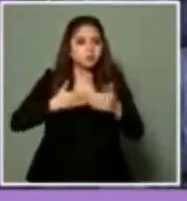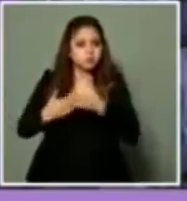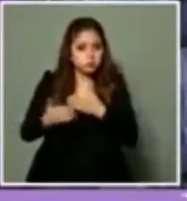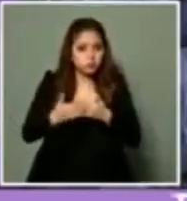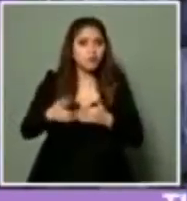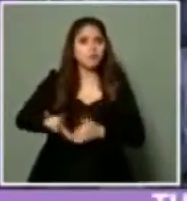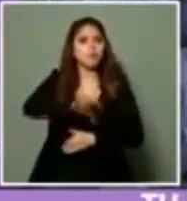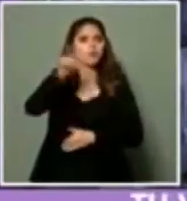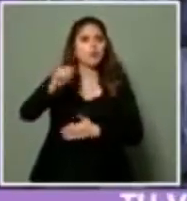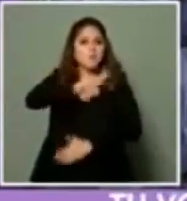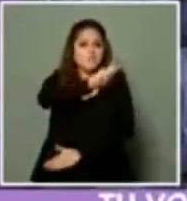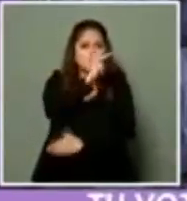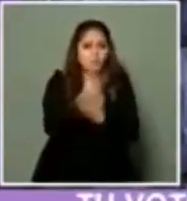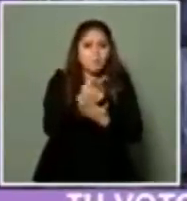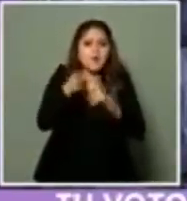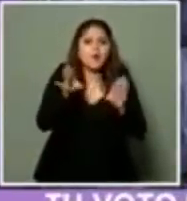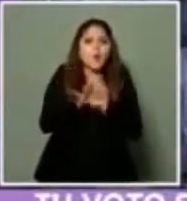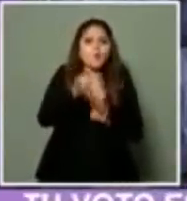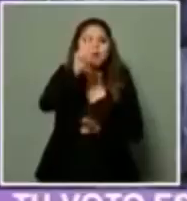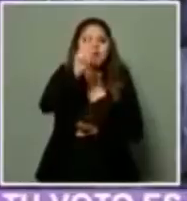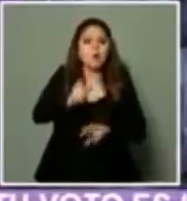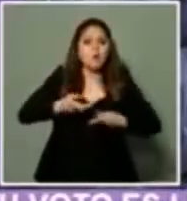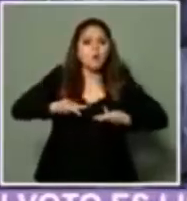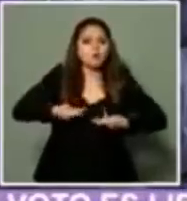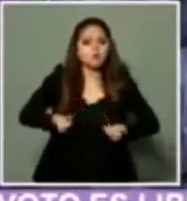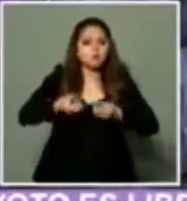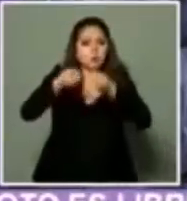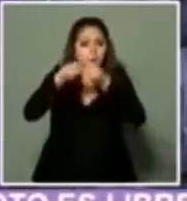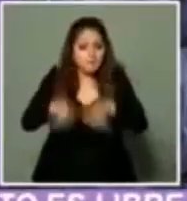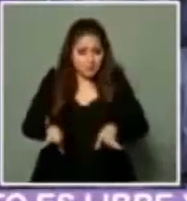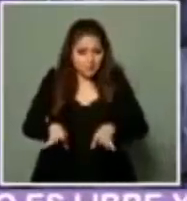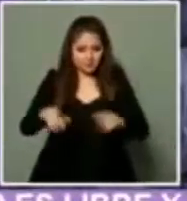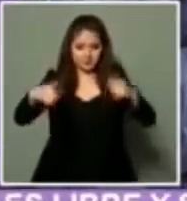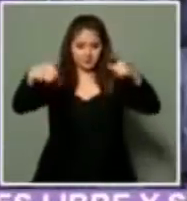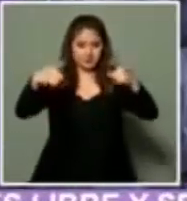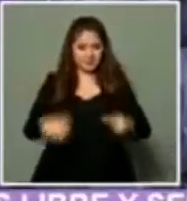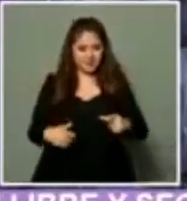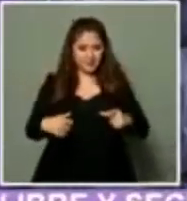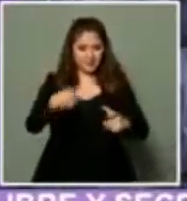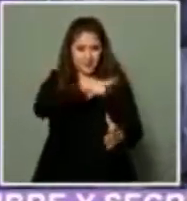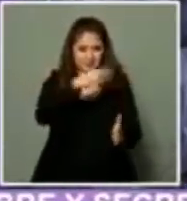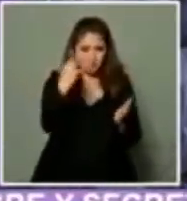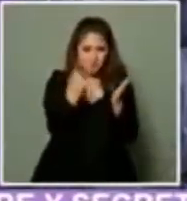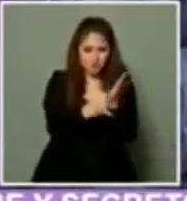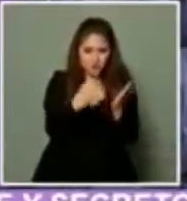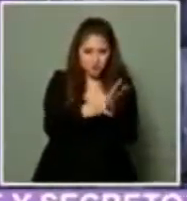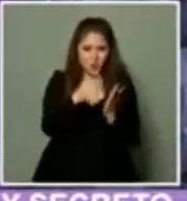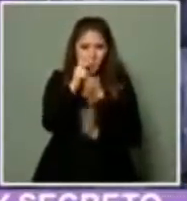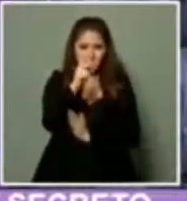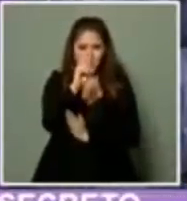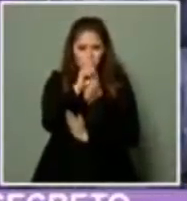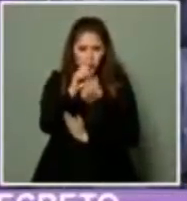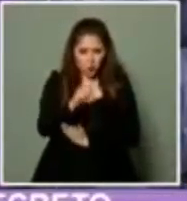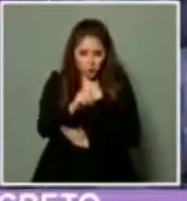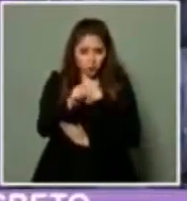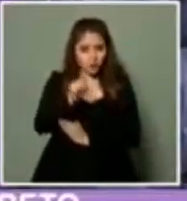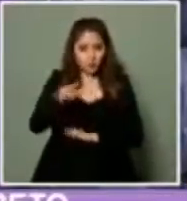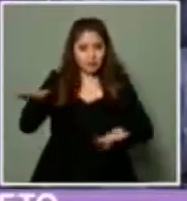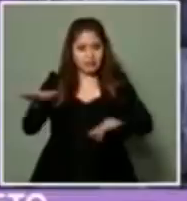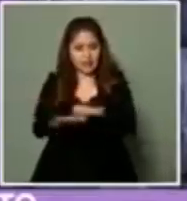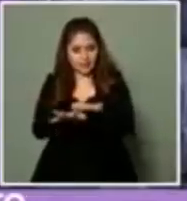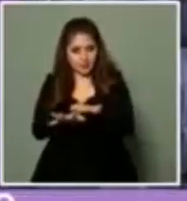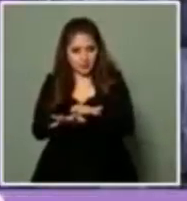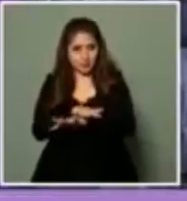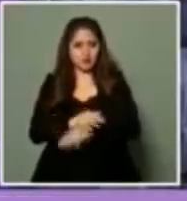eficiente de reparación de fugas de agua. Vamos a sustituir las tapas metálicas de los pozos de drenaje y de los de